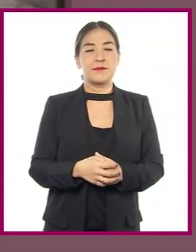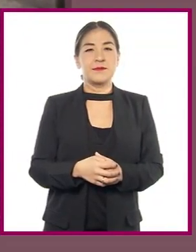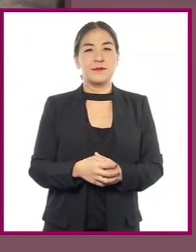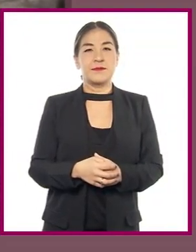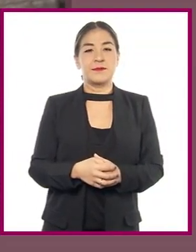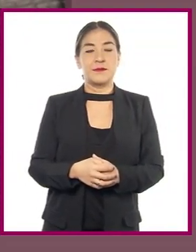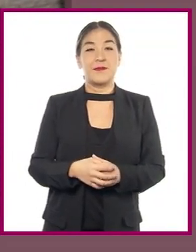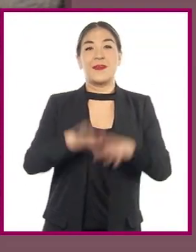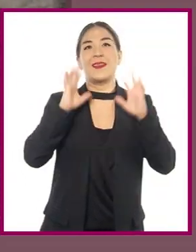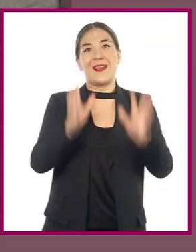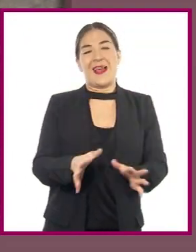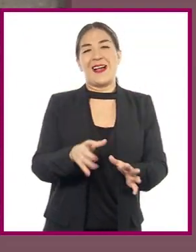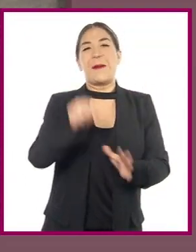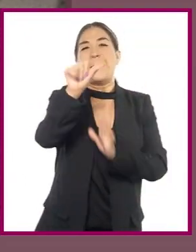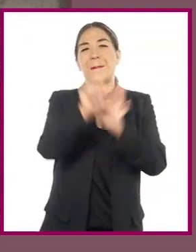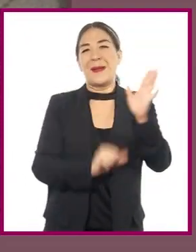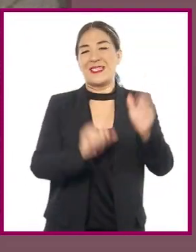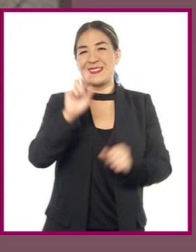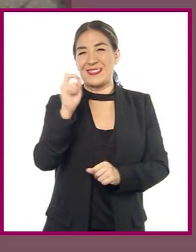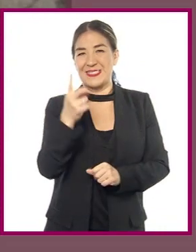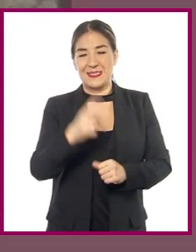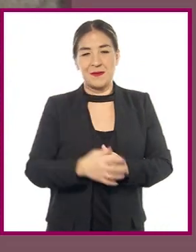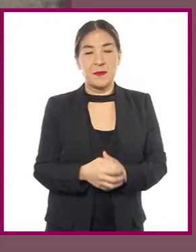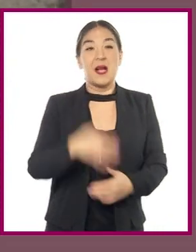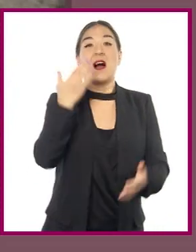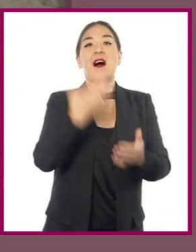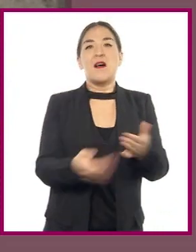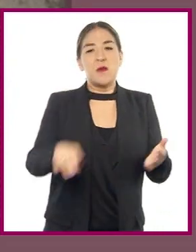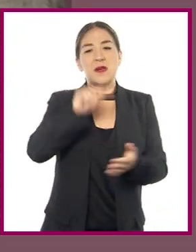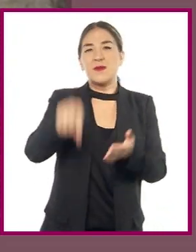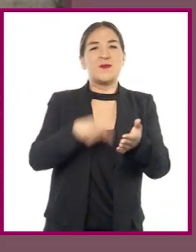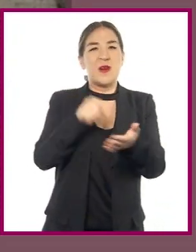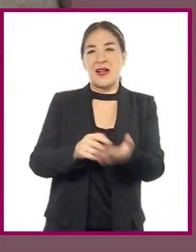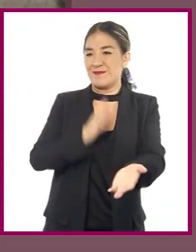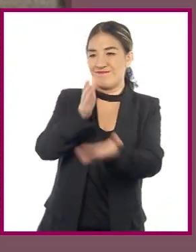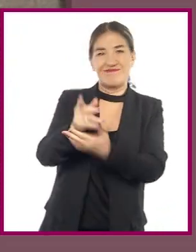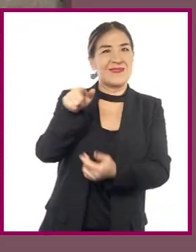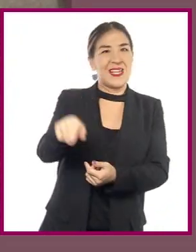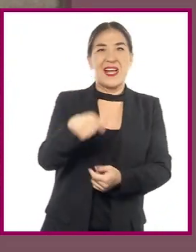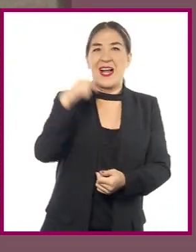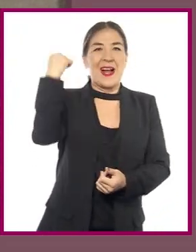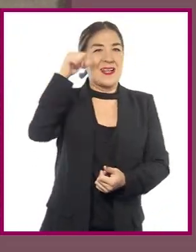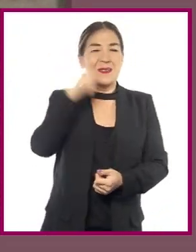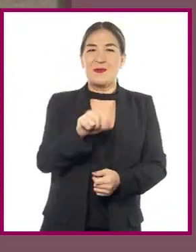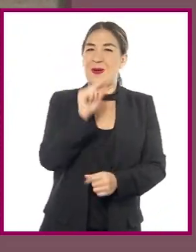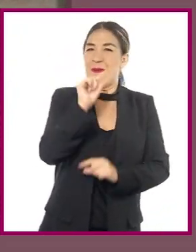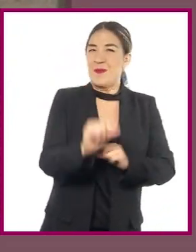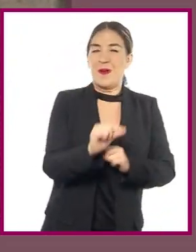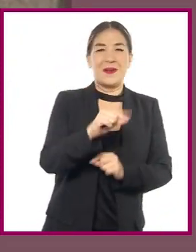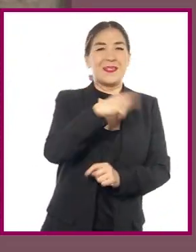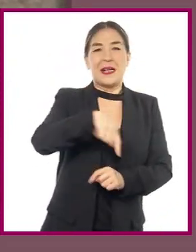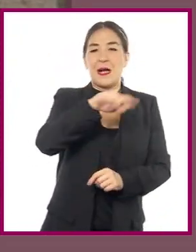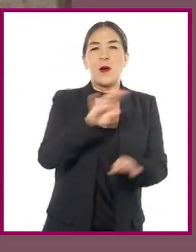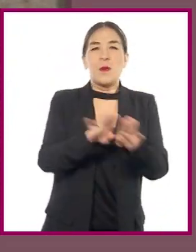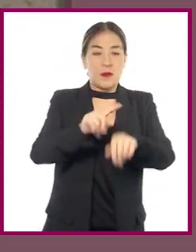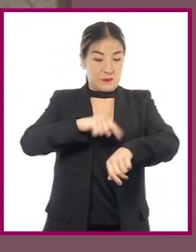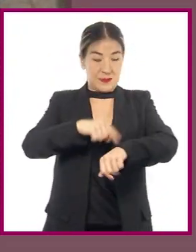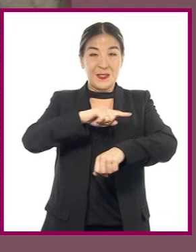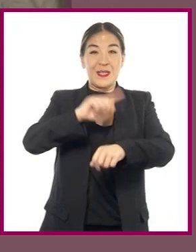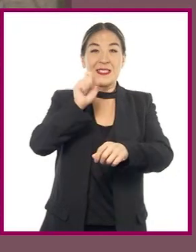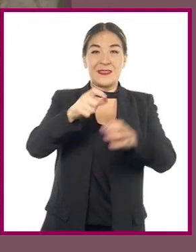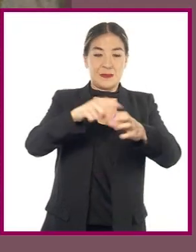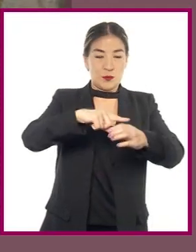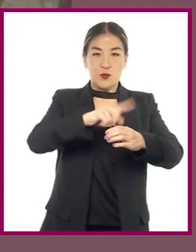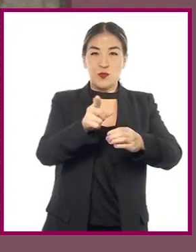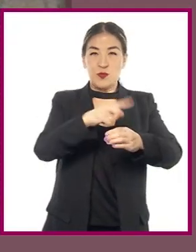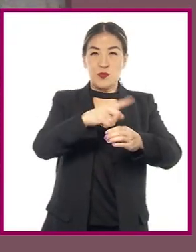Es ya diciembre. Ahora pocas leguas separan al galeón del puerto de Acapulco. La aguja de la brújula indica virar la